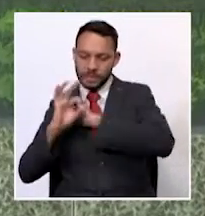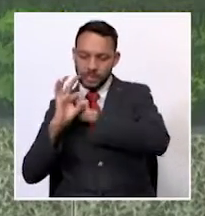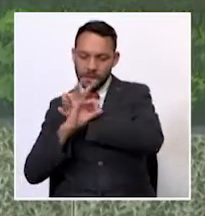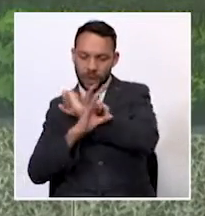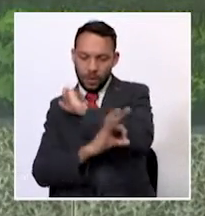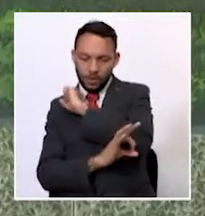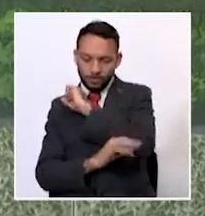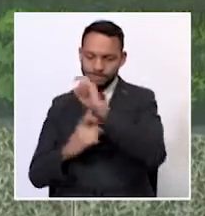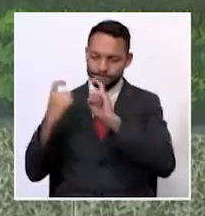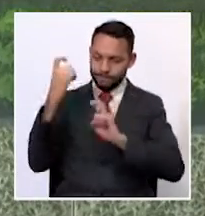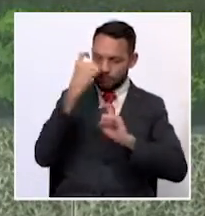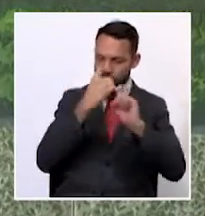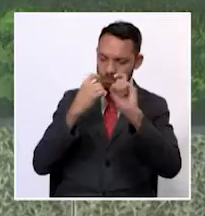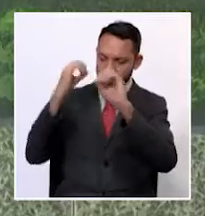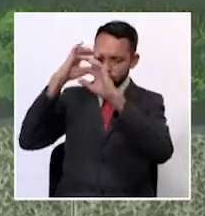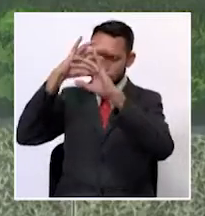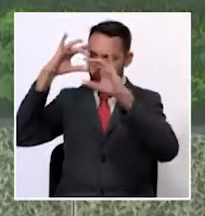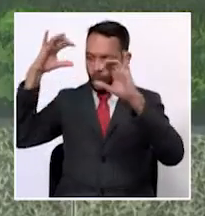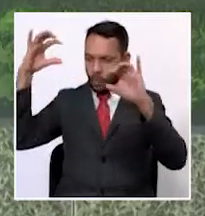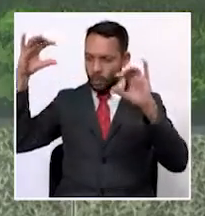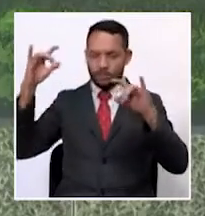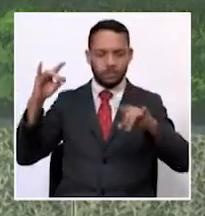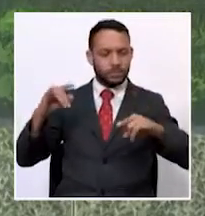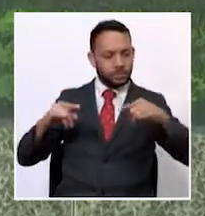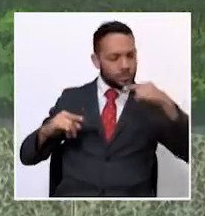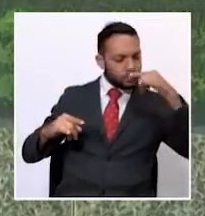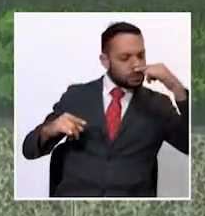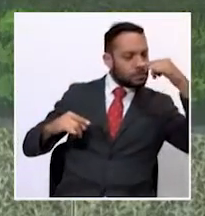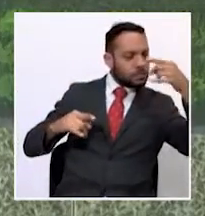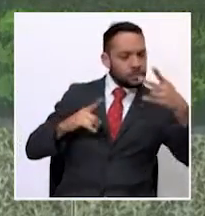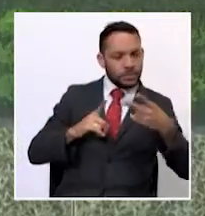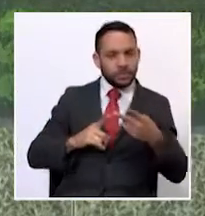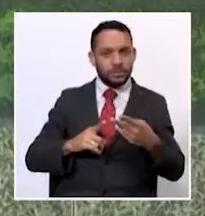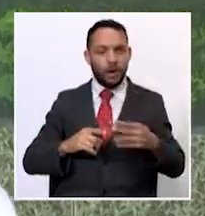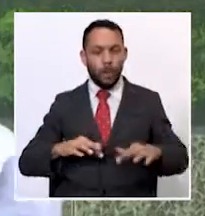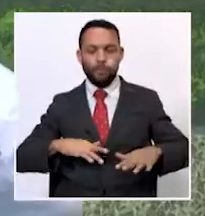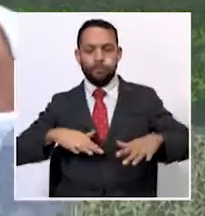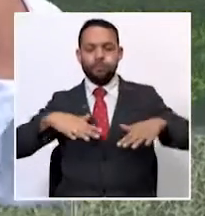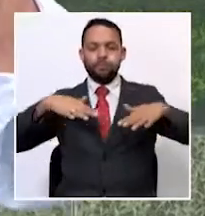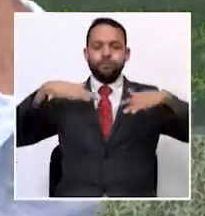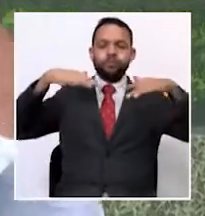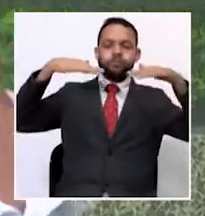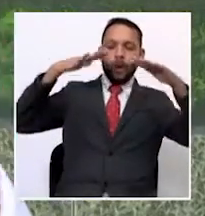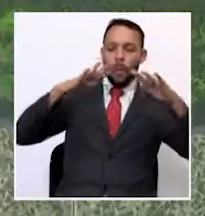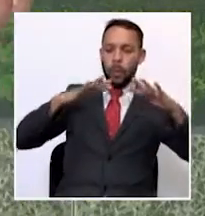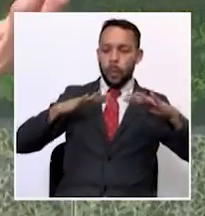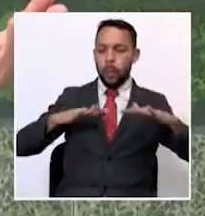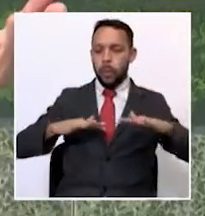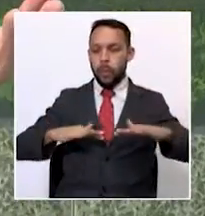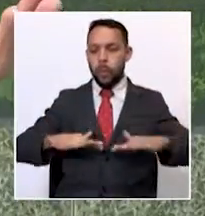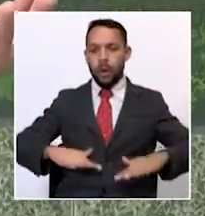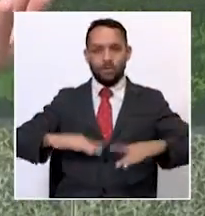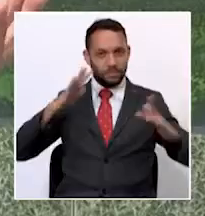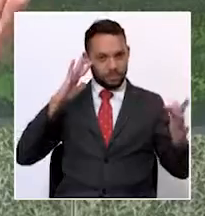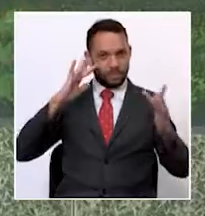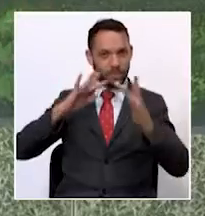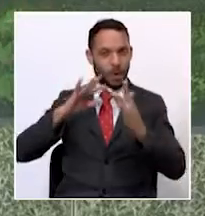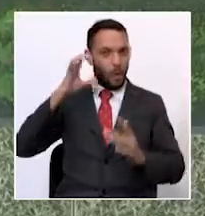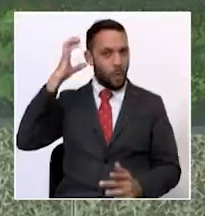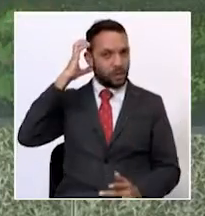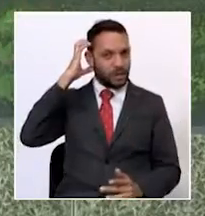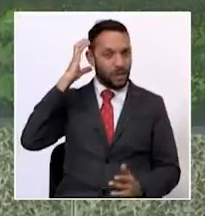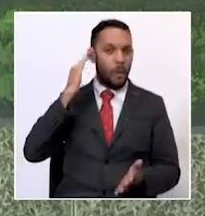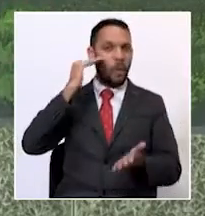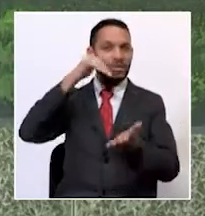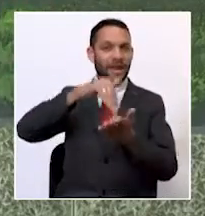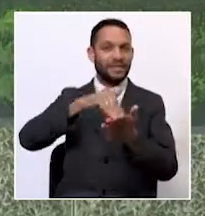meditación, relajación, respiración, sumergir, subir, bajar, movimiento, que conectan el cerebro, como lo